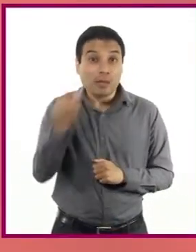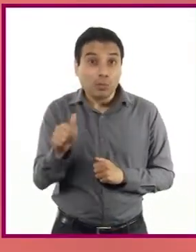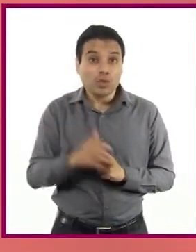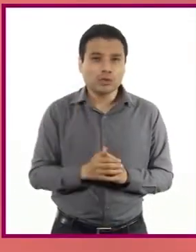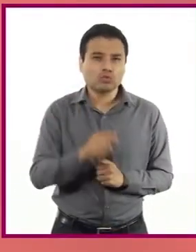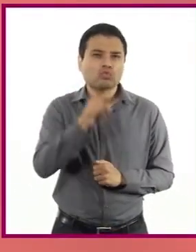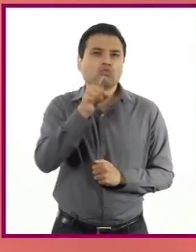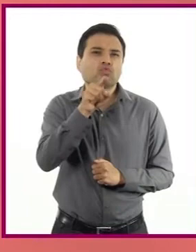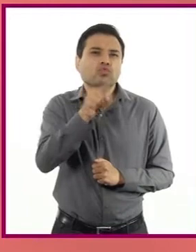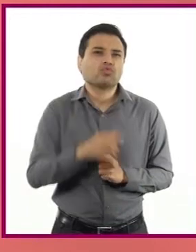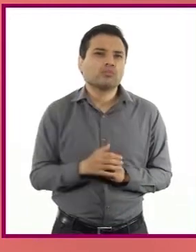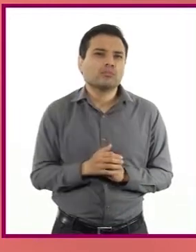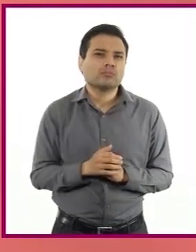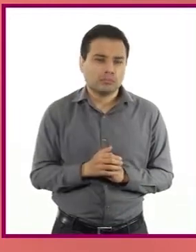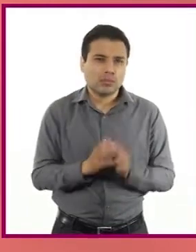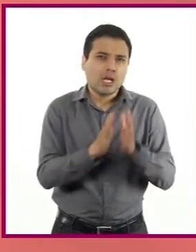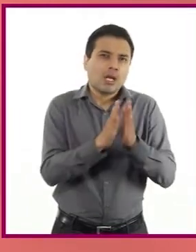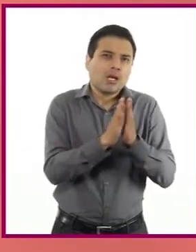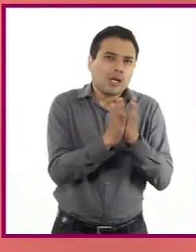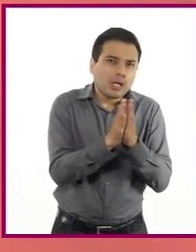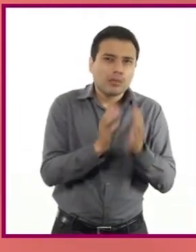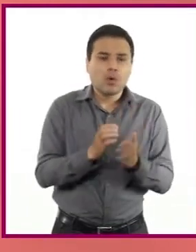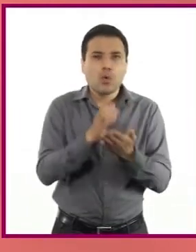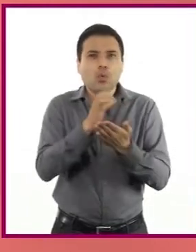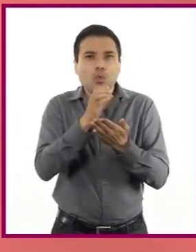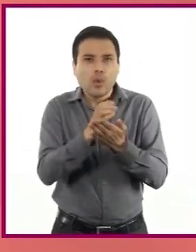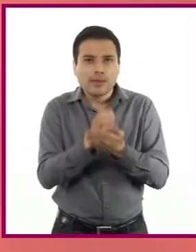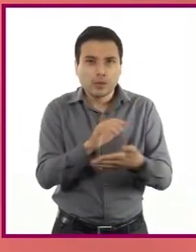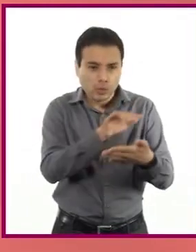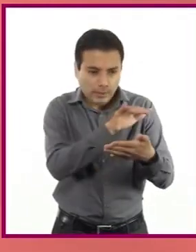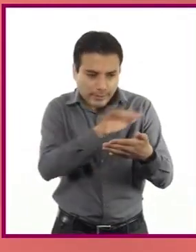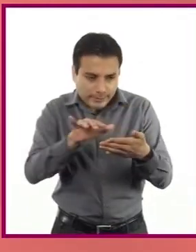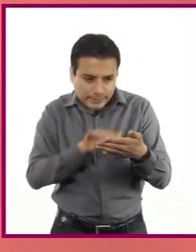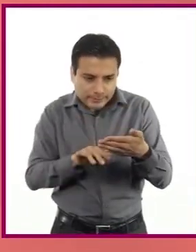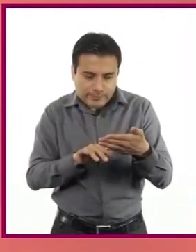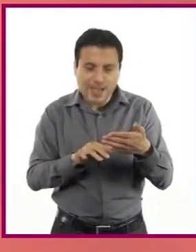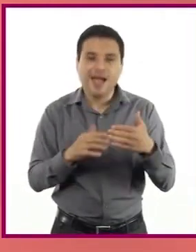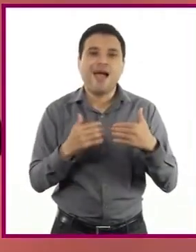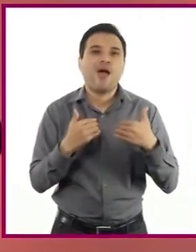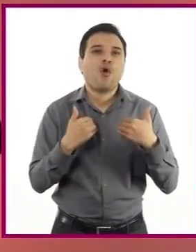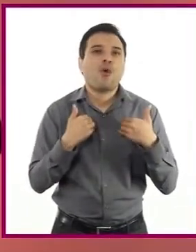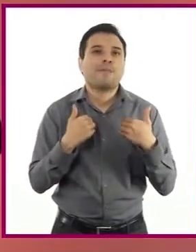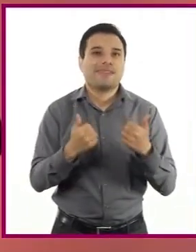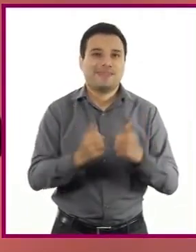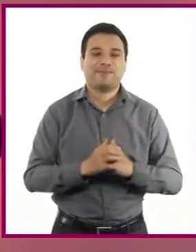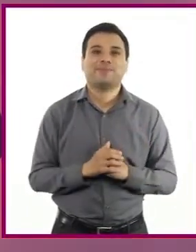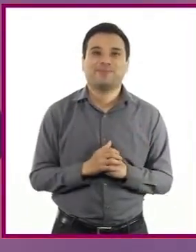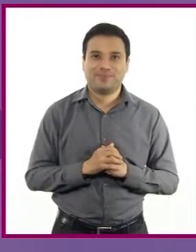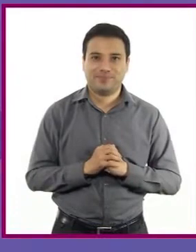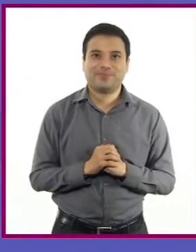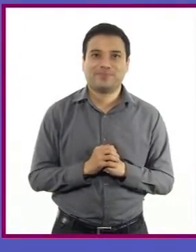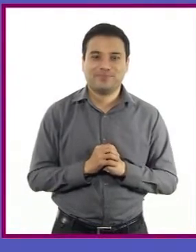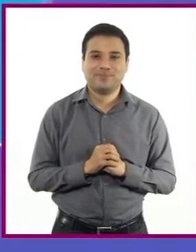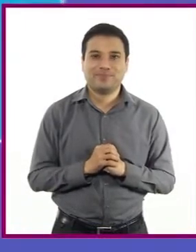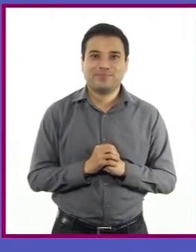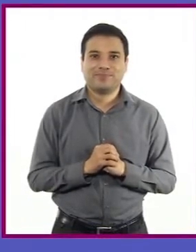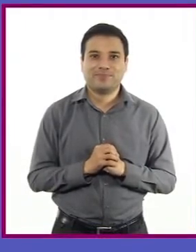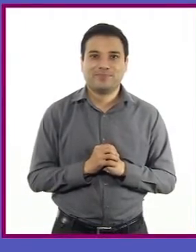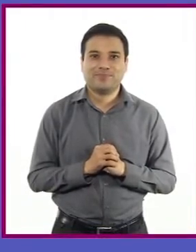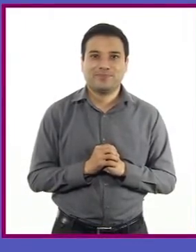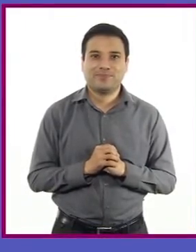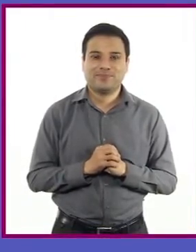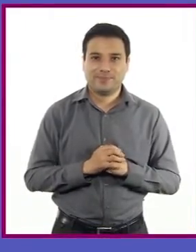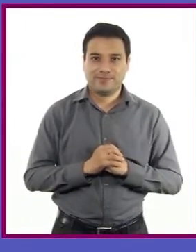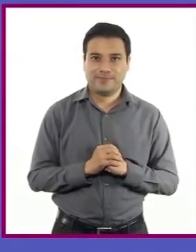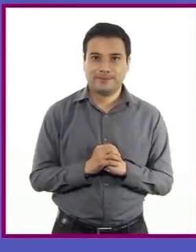podrán resolver al momento de consultar su libro de texto y revisar sus apuntes. Les invito a trazar un